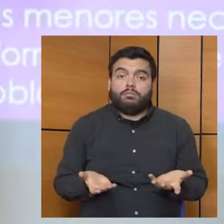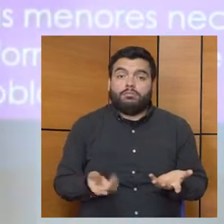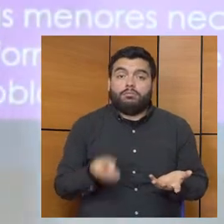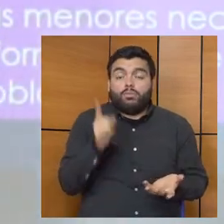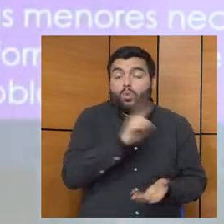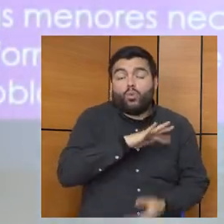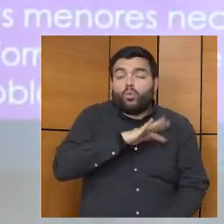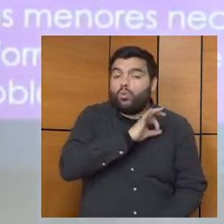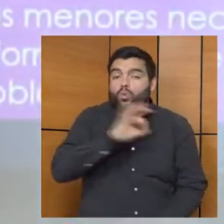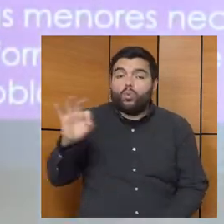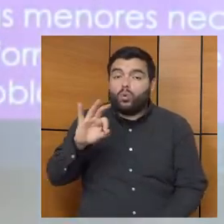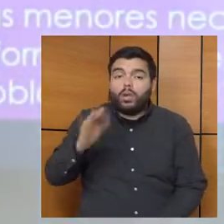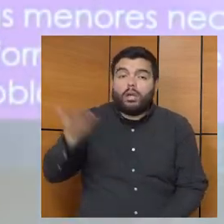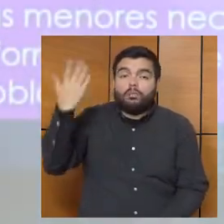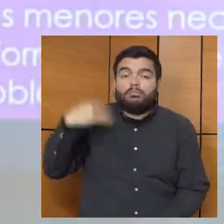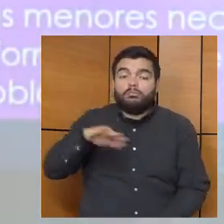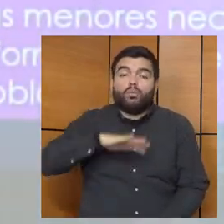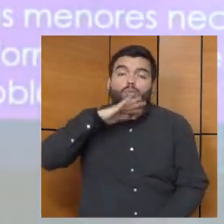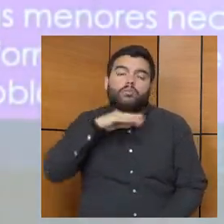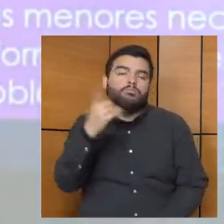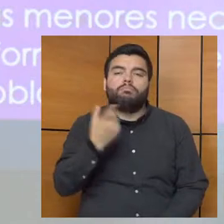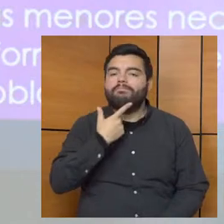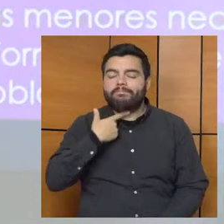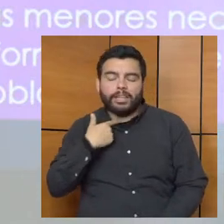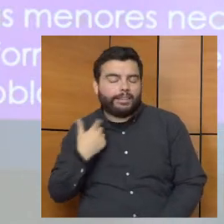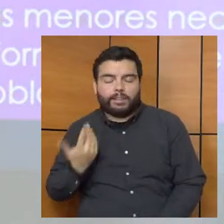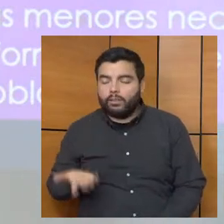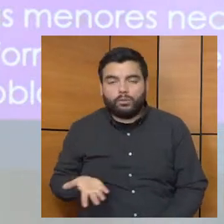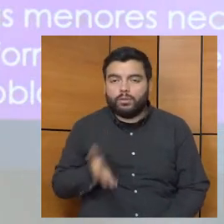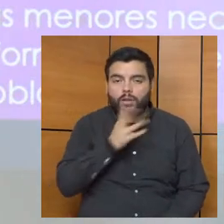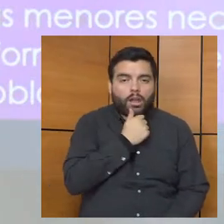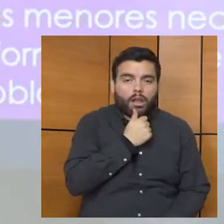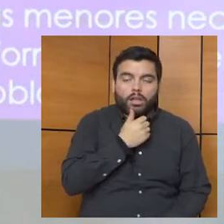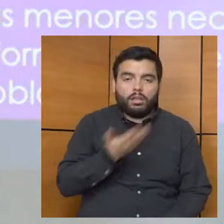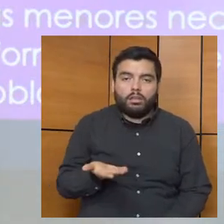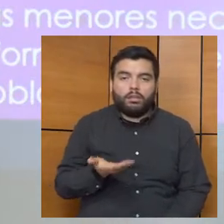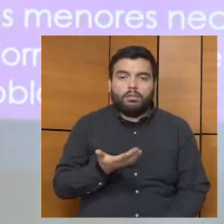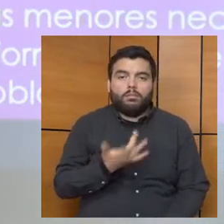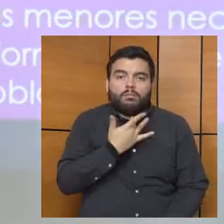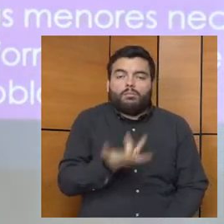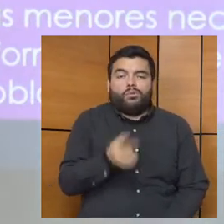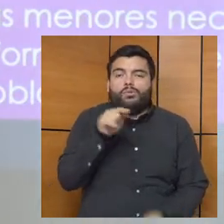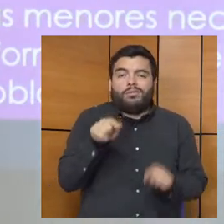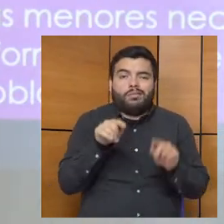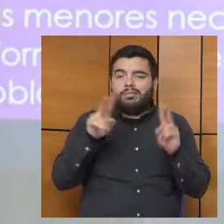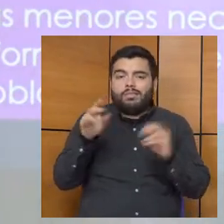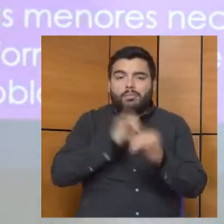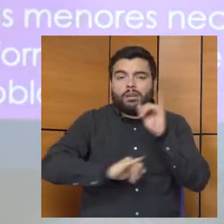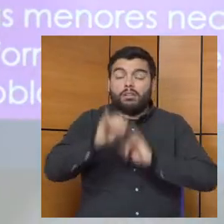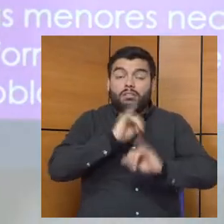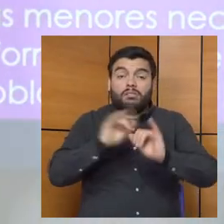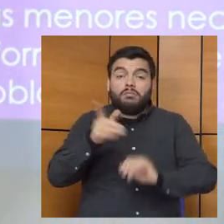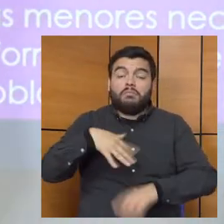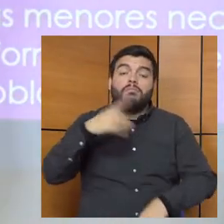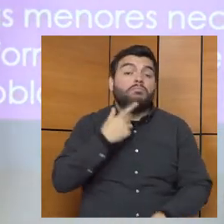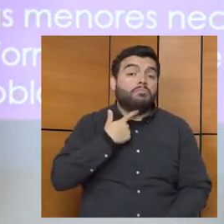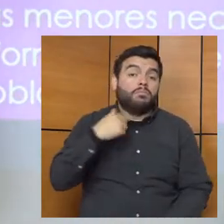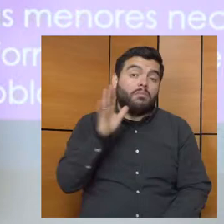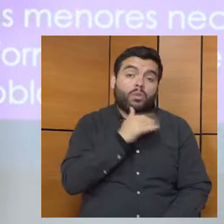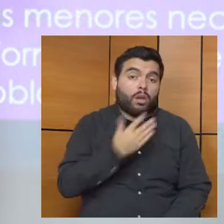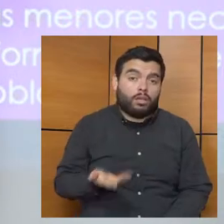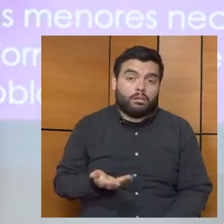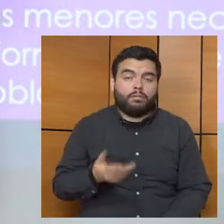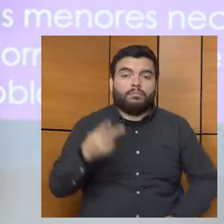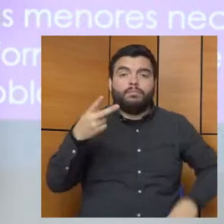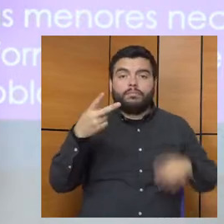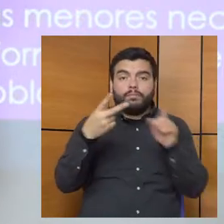no las han usado y tienen poco interés algunos de ellos en su uso porque es algo que le es muy ajeno, ¿no? Otra